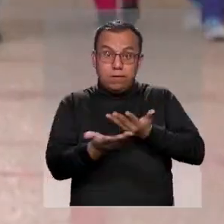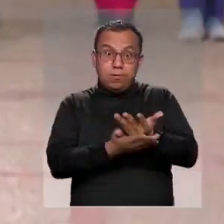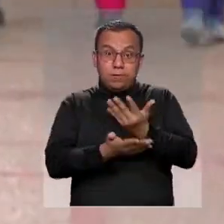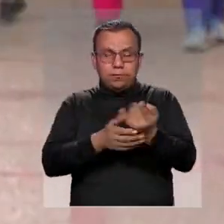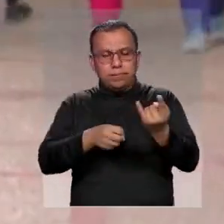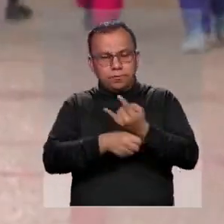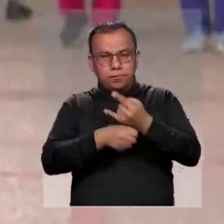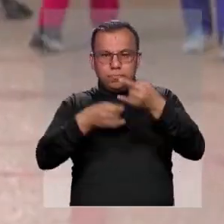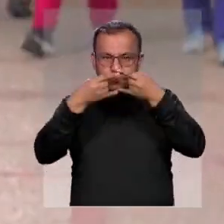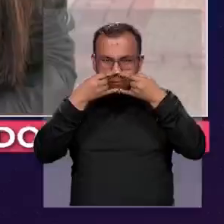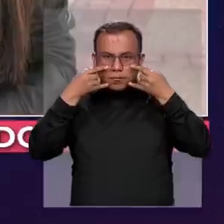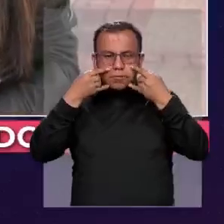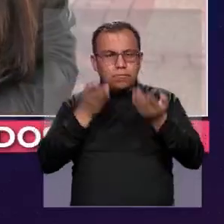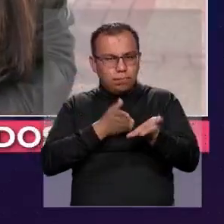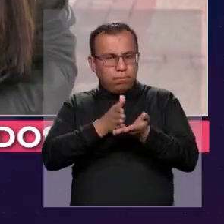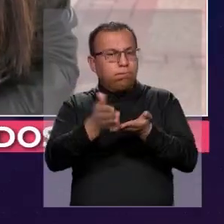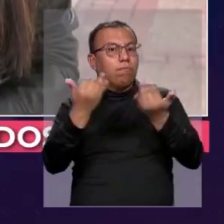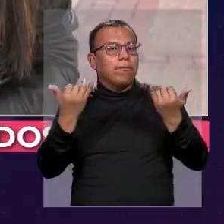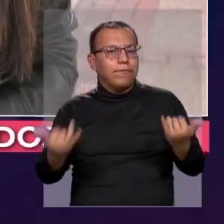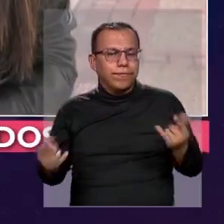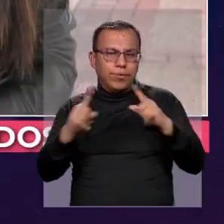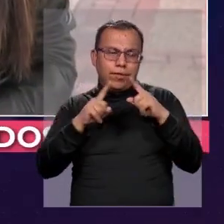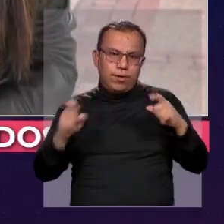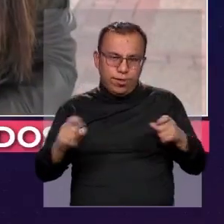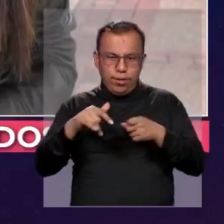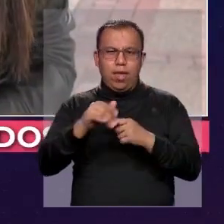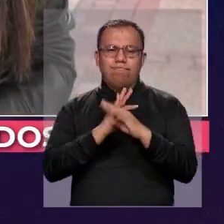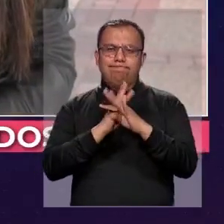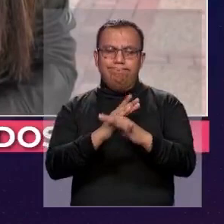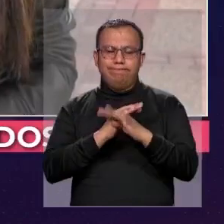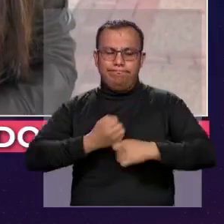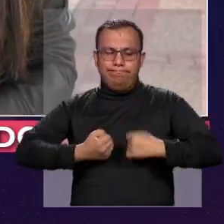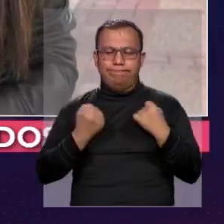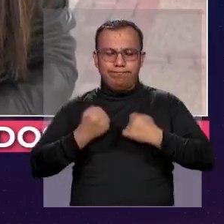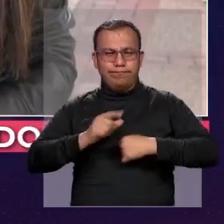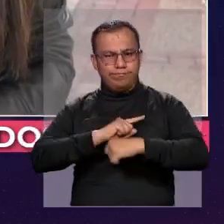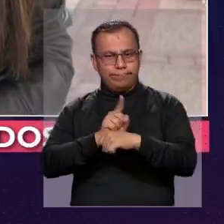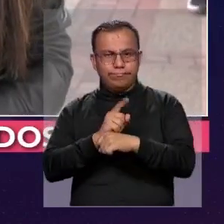uso de tapabocas se mantiene. Desde Barrios Unidos, Daniela Espitia, Bogotá, en minutos.